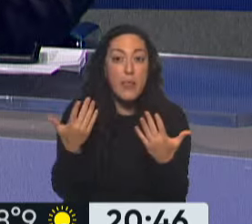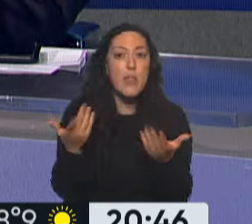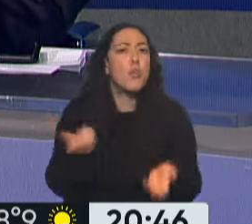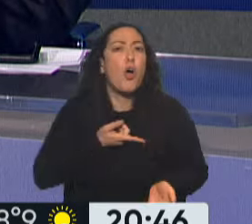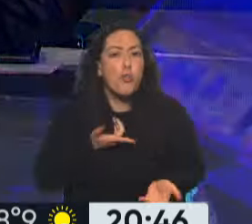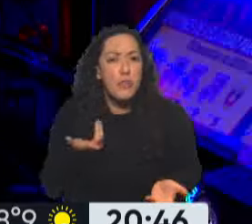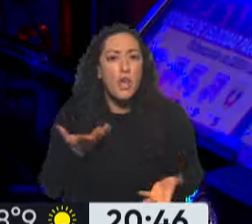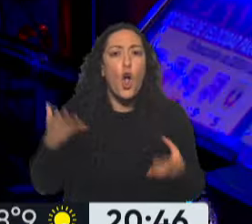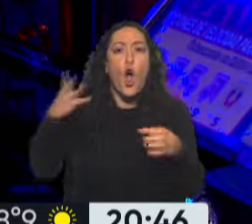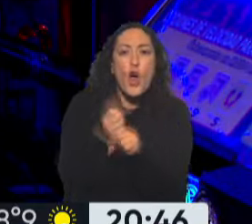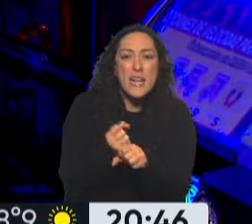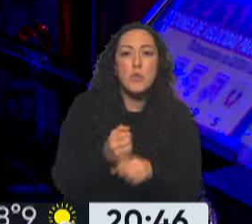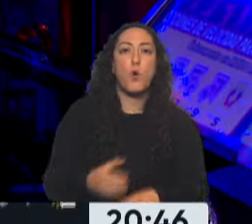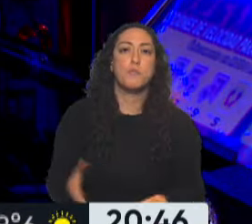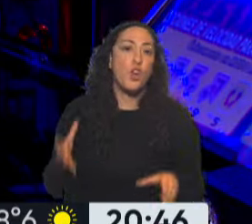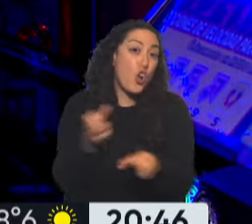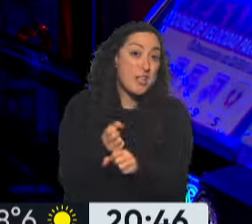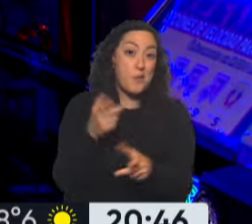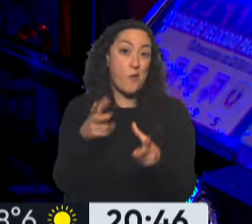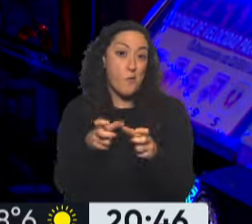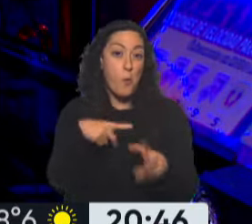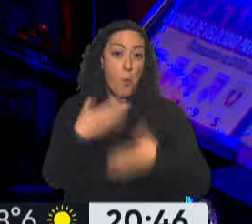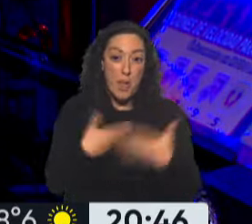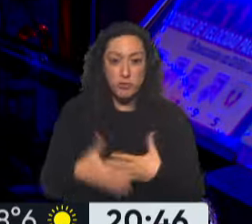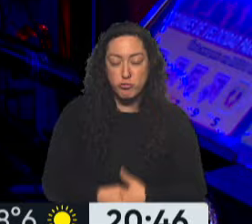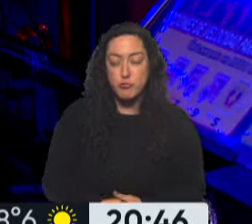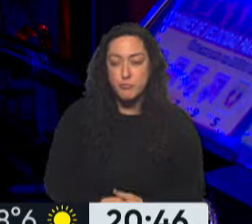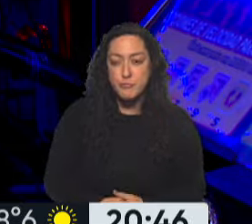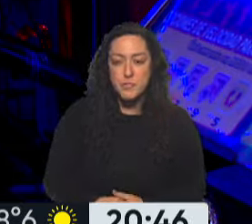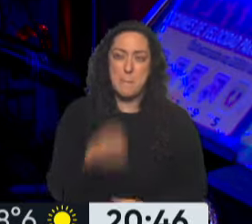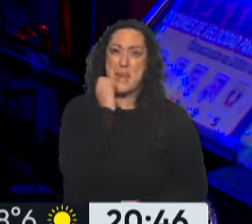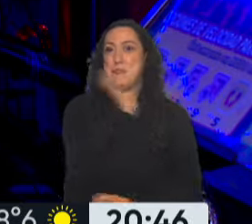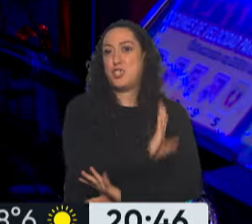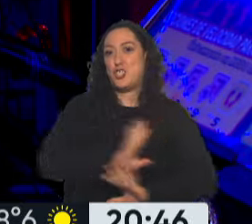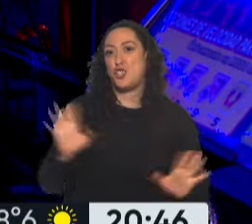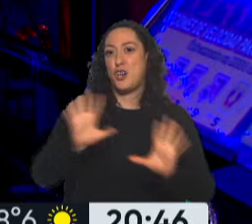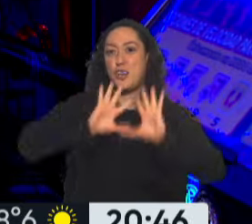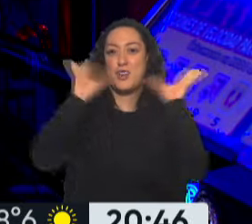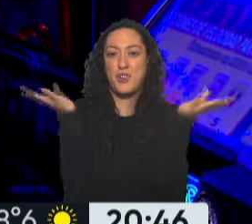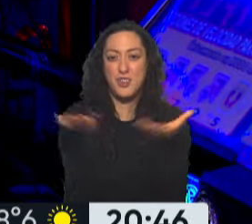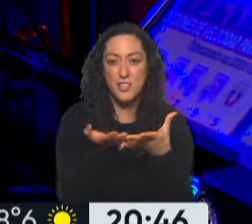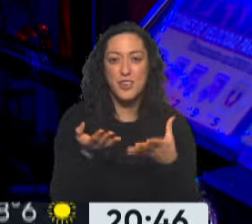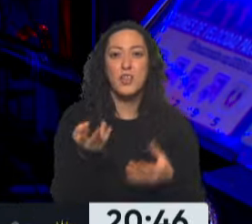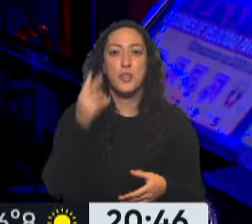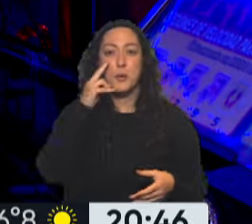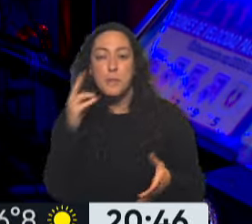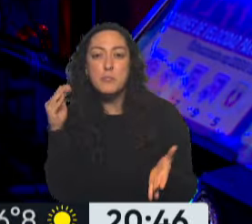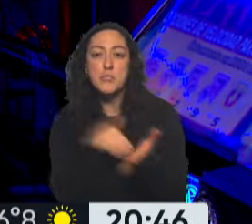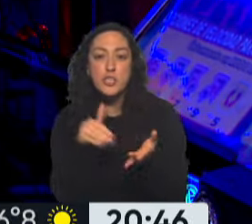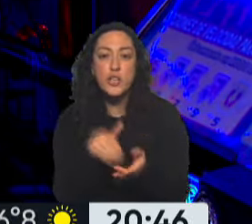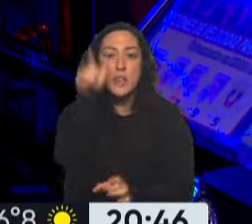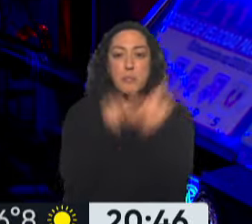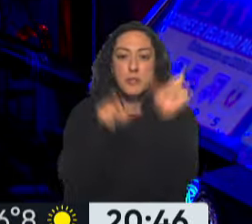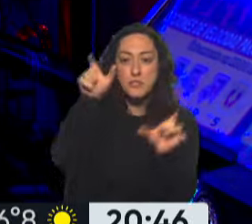colectivo. El Bondi Gamer. Bienvenidos al maravilloso mundo de los videojuegos. Más de 2.000 millones de